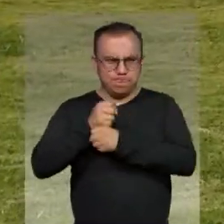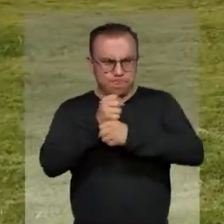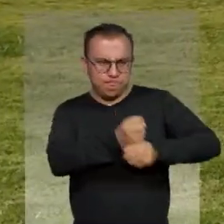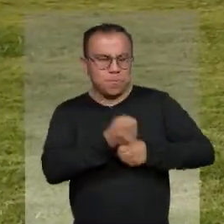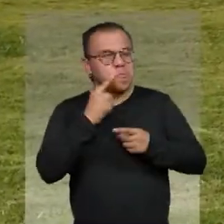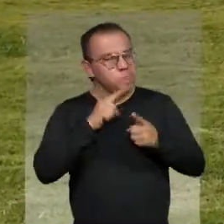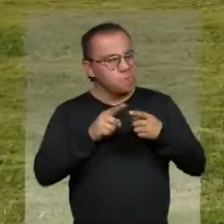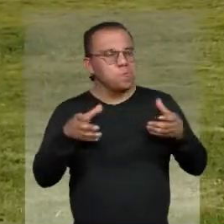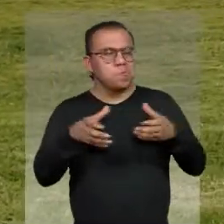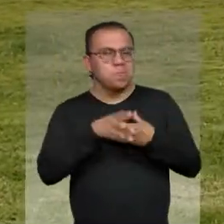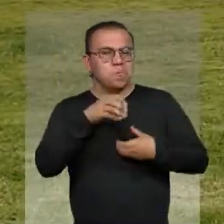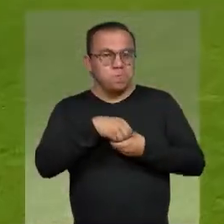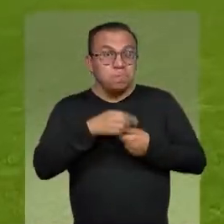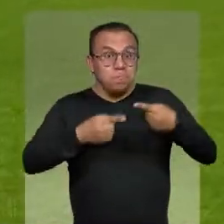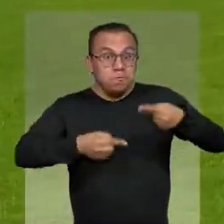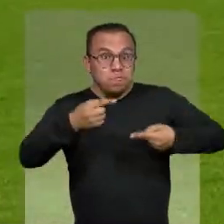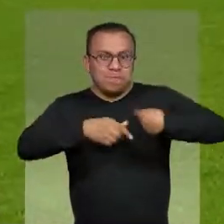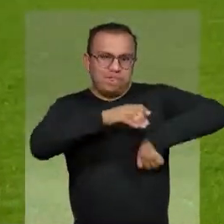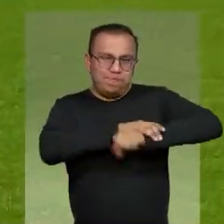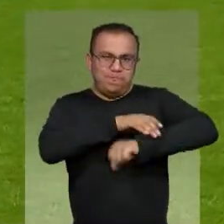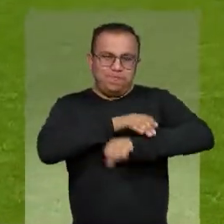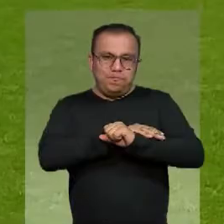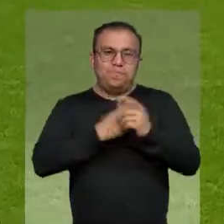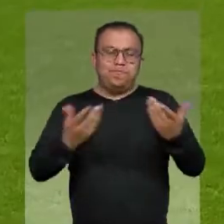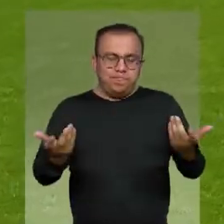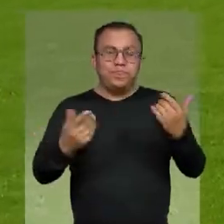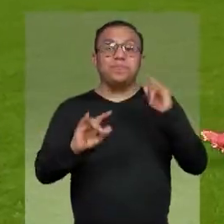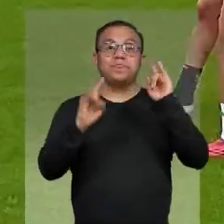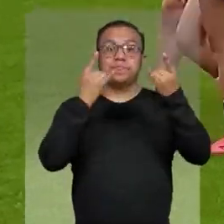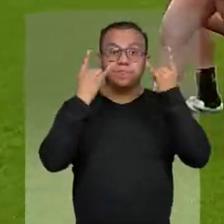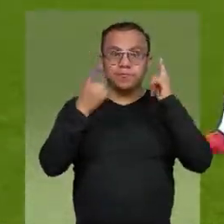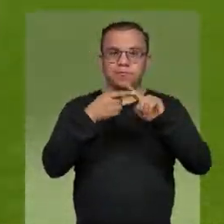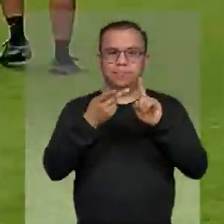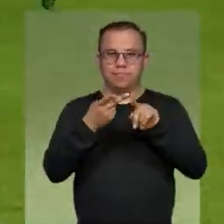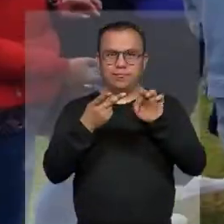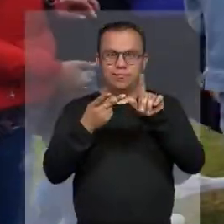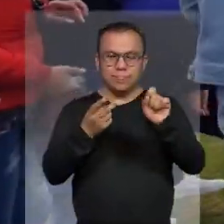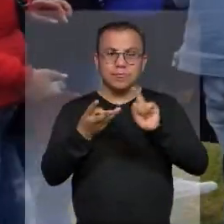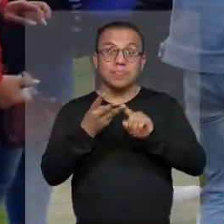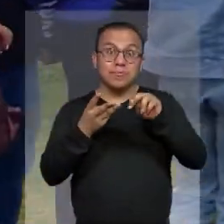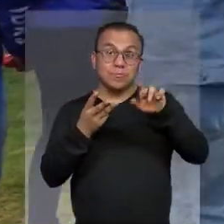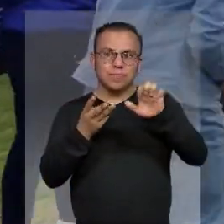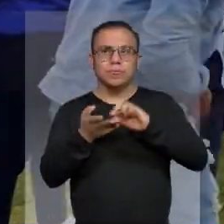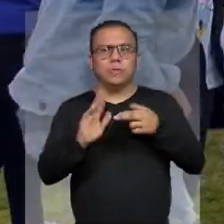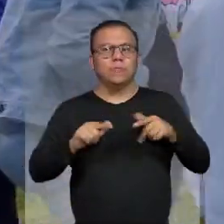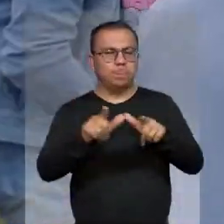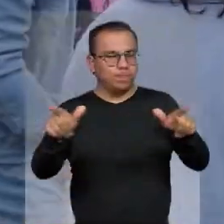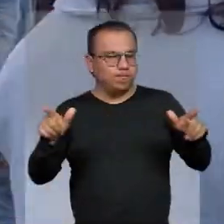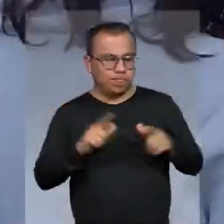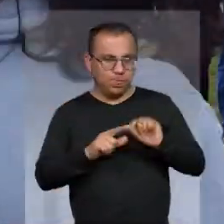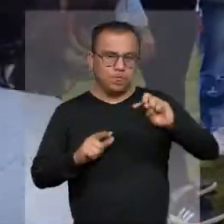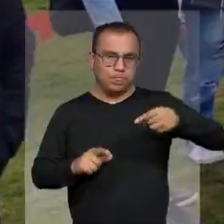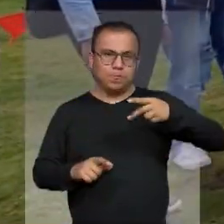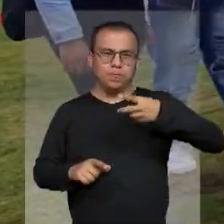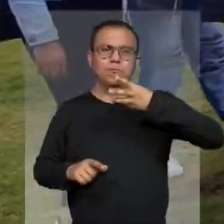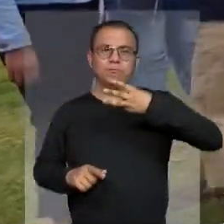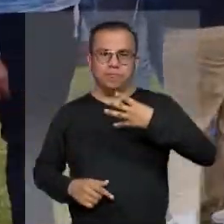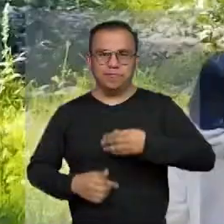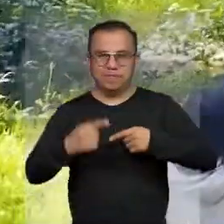de fútbol y Ultimate. Las canchas de Castilla, Villaluz, Fontanar del Río y Metrópolis serán el escenario de la tercera